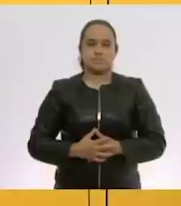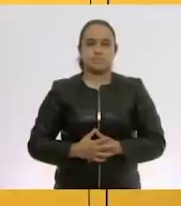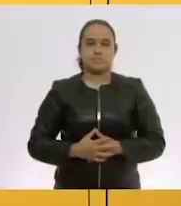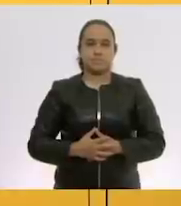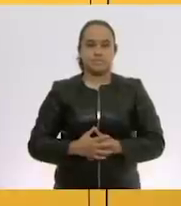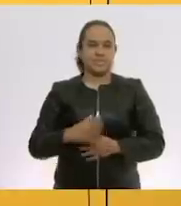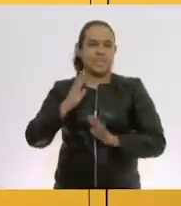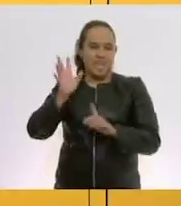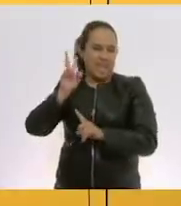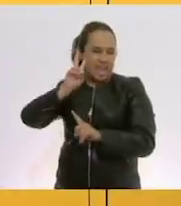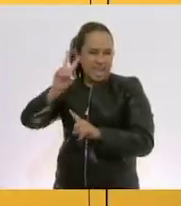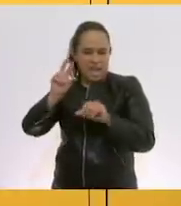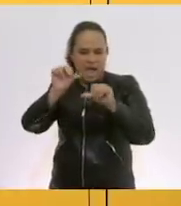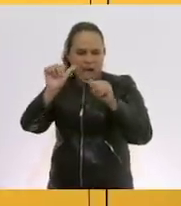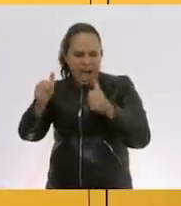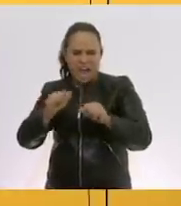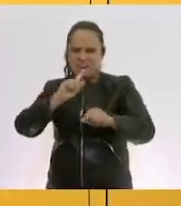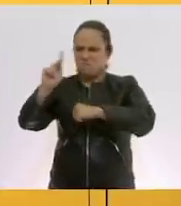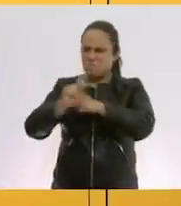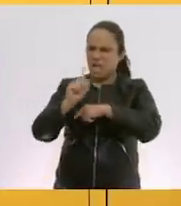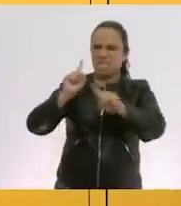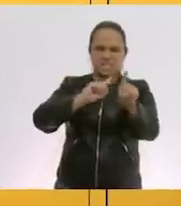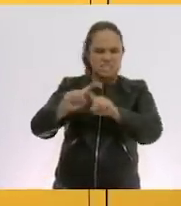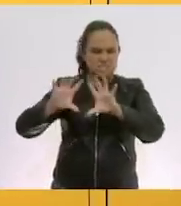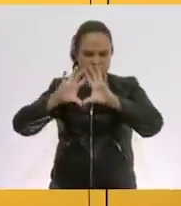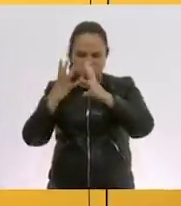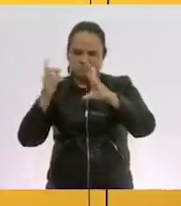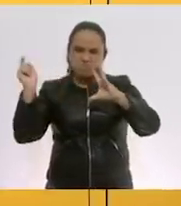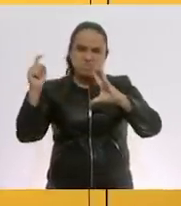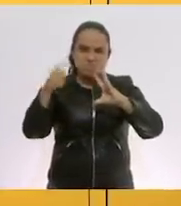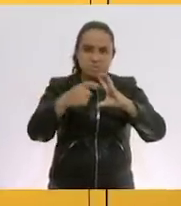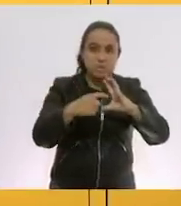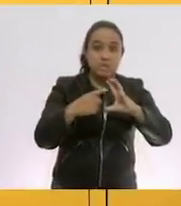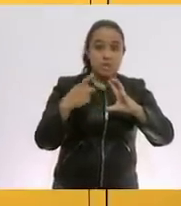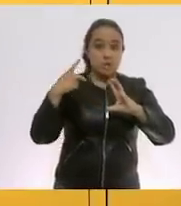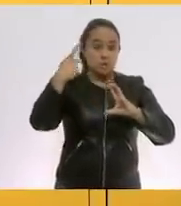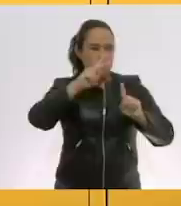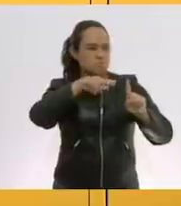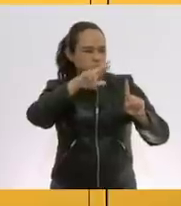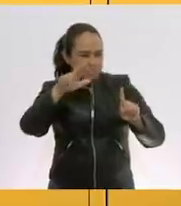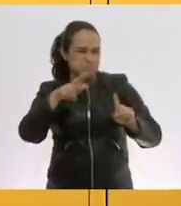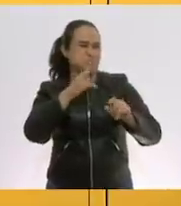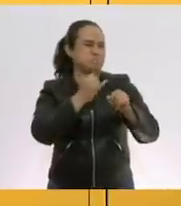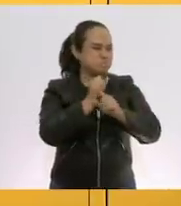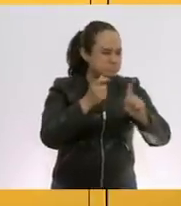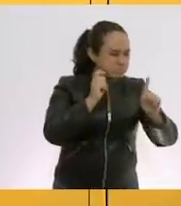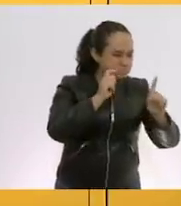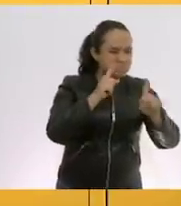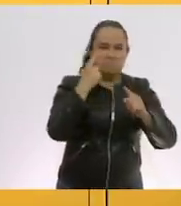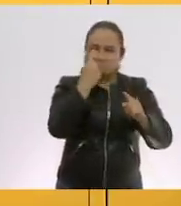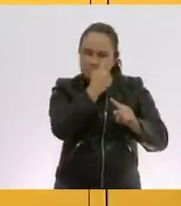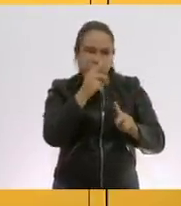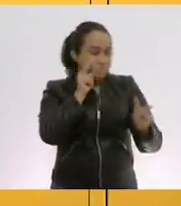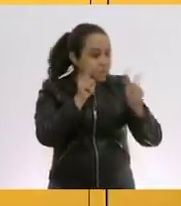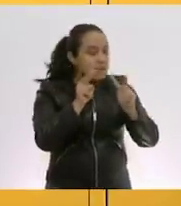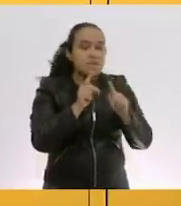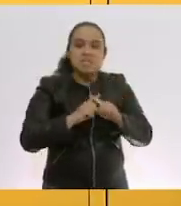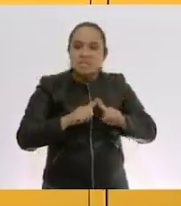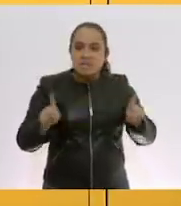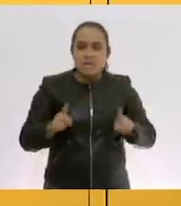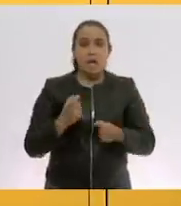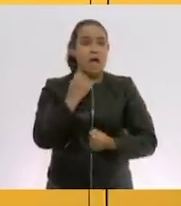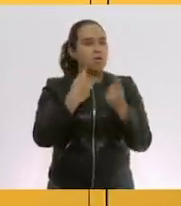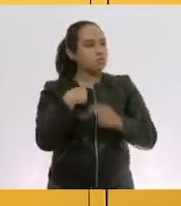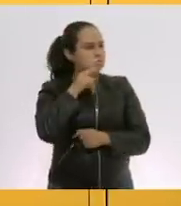Vimos un poco del arte del mundo. Las expresiones artísticas son muy variadas. Nos pueden hacer sentir muy bien